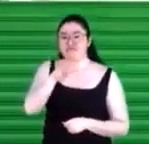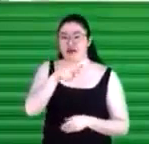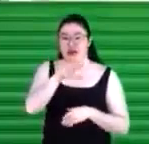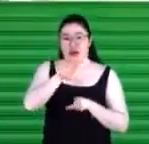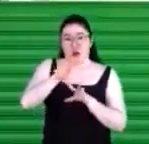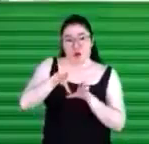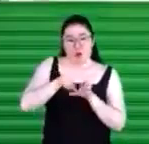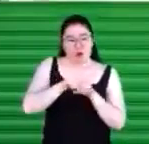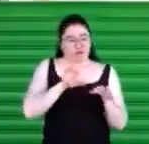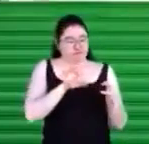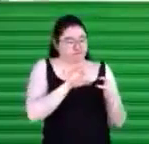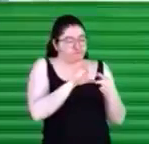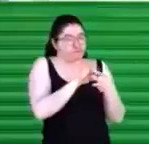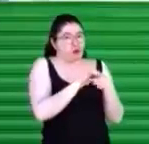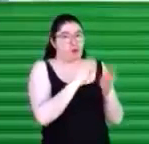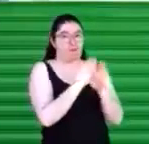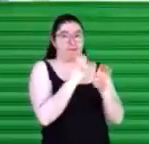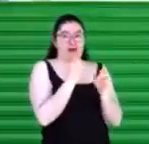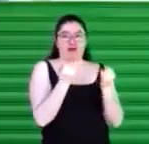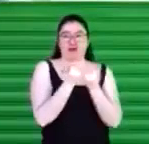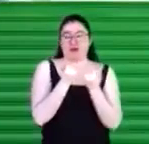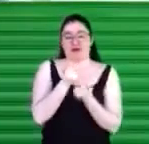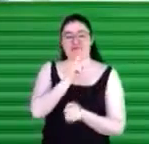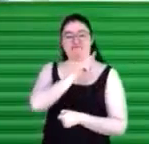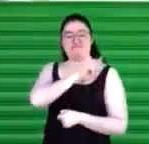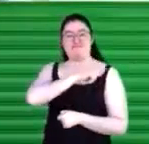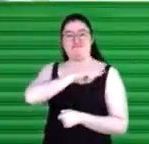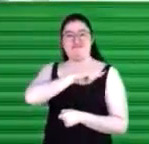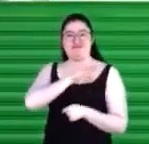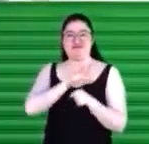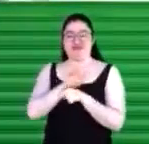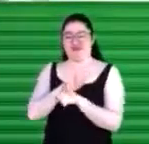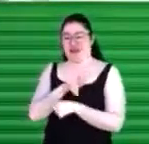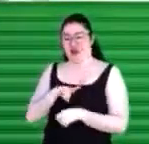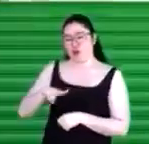integrado con el Metrobús y con el transporte privado que también se mueve sobre Insurgentes.